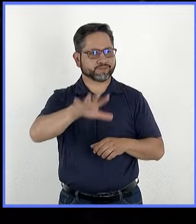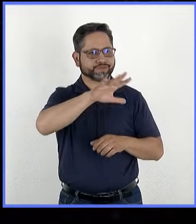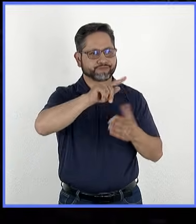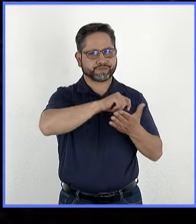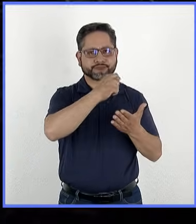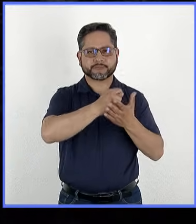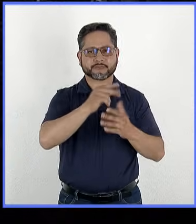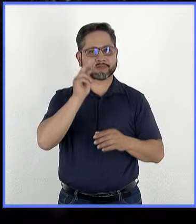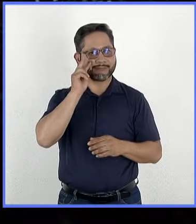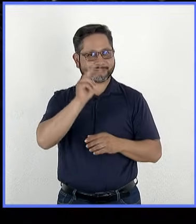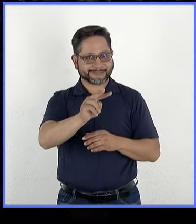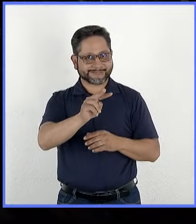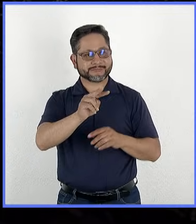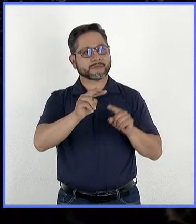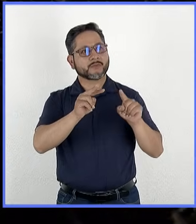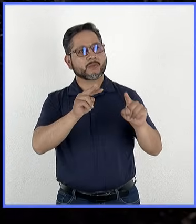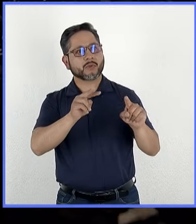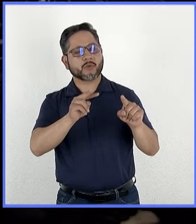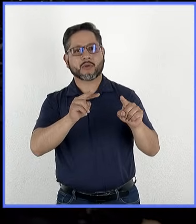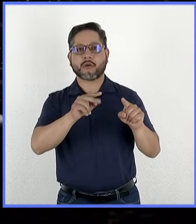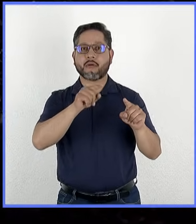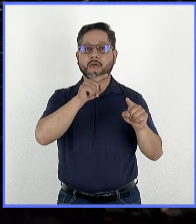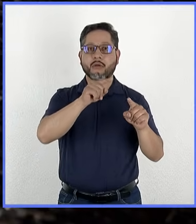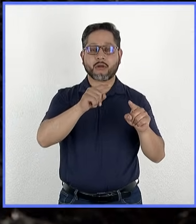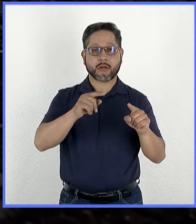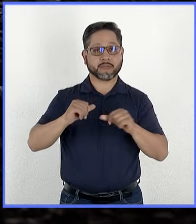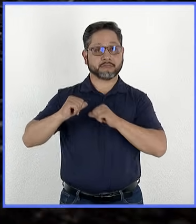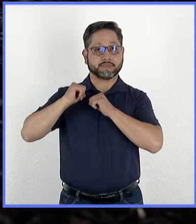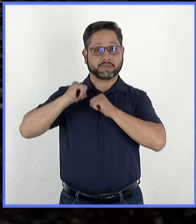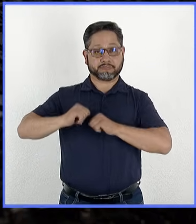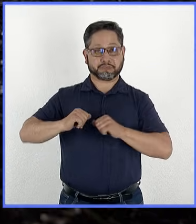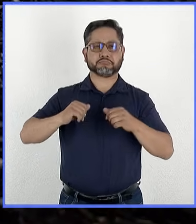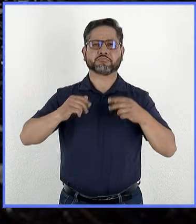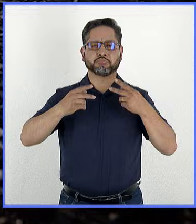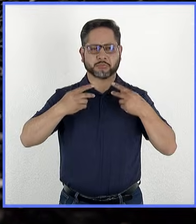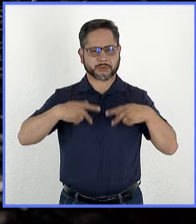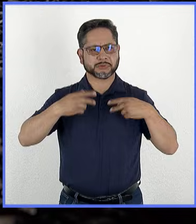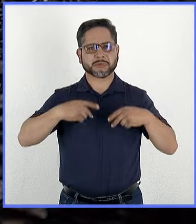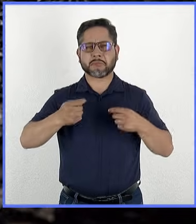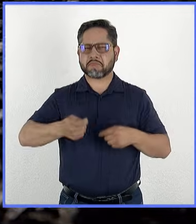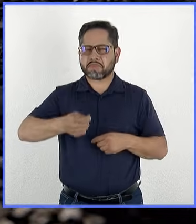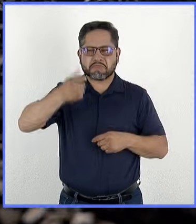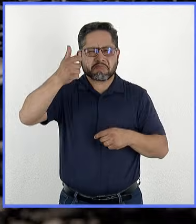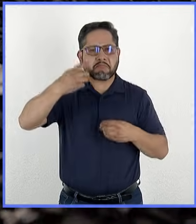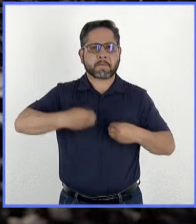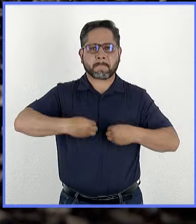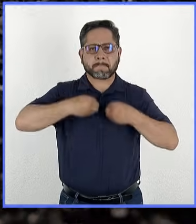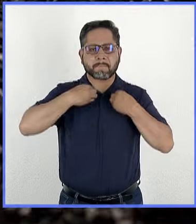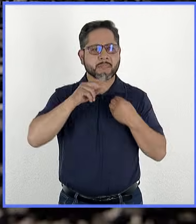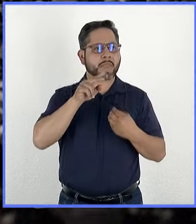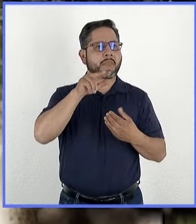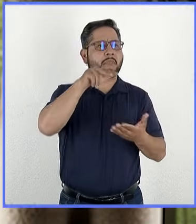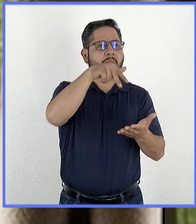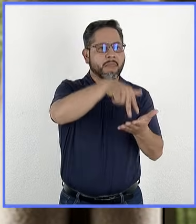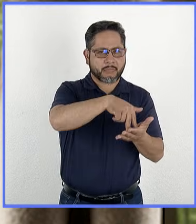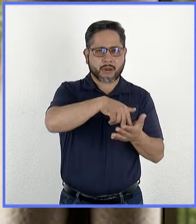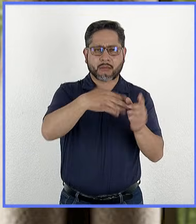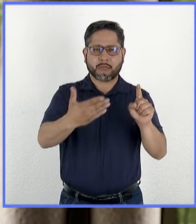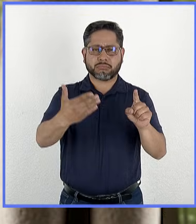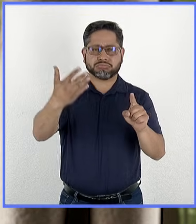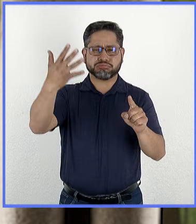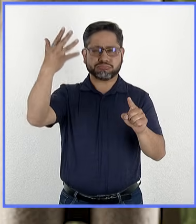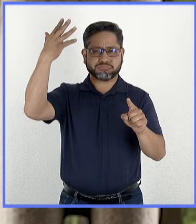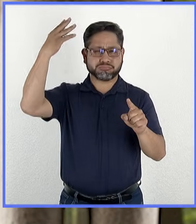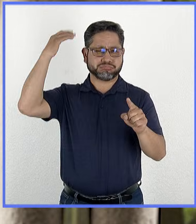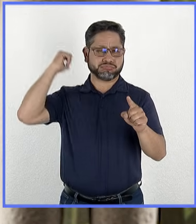espacio presenció el establecimiento de un señorío por parte de sus primeros habitantes, que fueron la principal civilización prehispánica de la